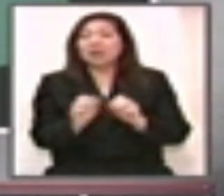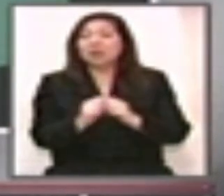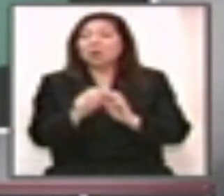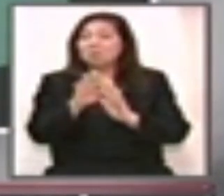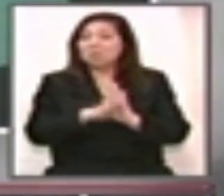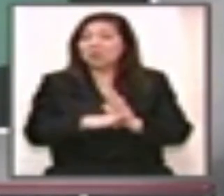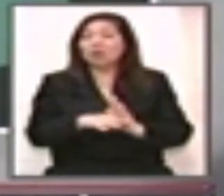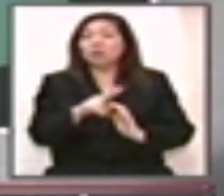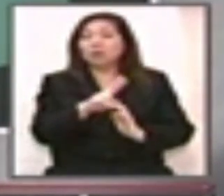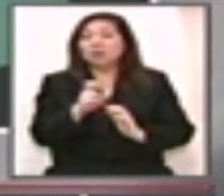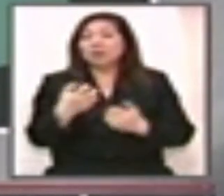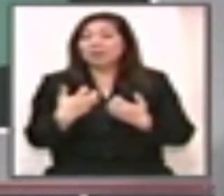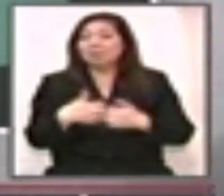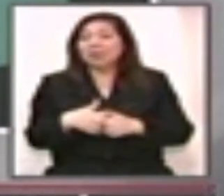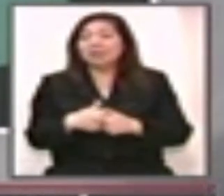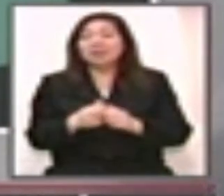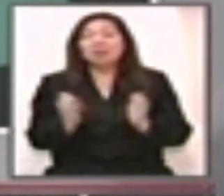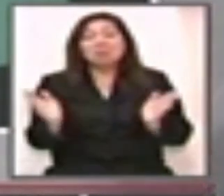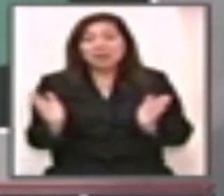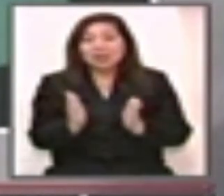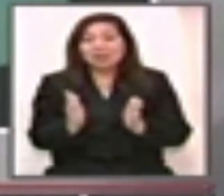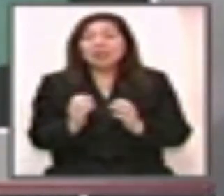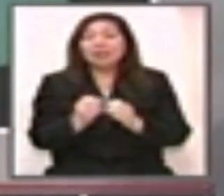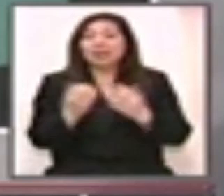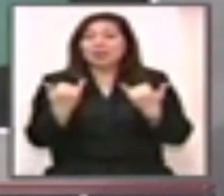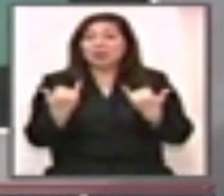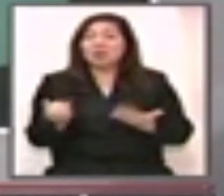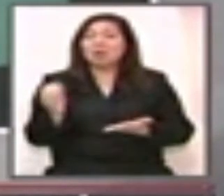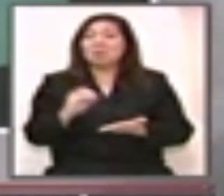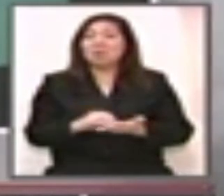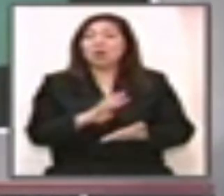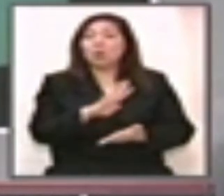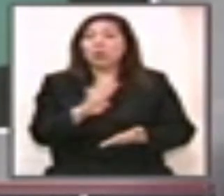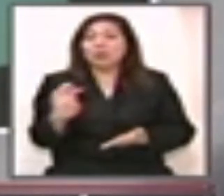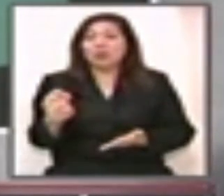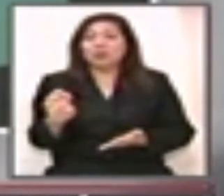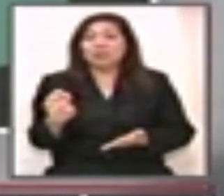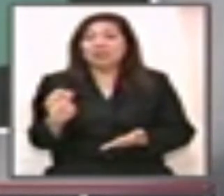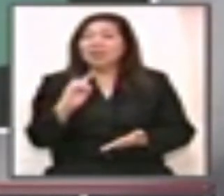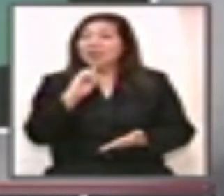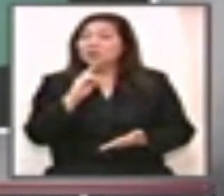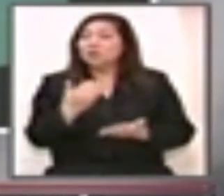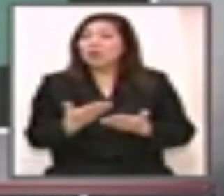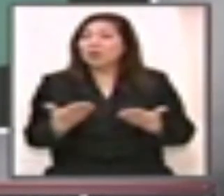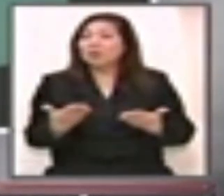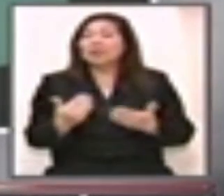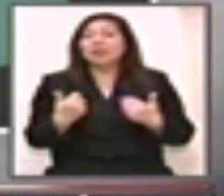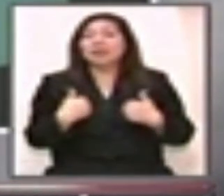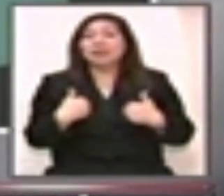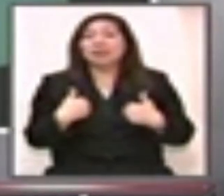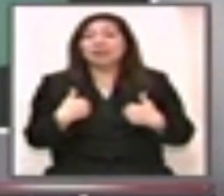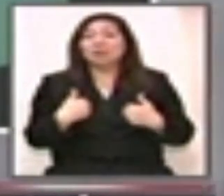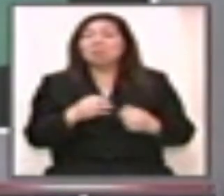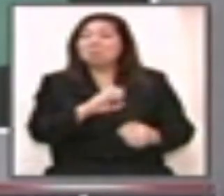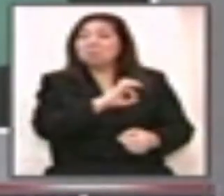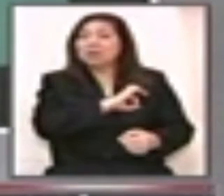menos de 200 empresas pequeñas. El día de hoy tenemos más de 400. Es un instrumento que ha tenido también un